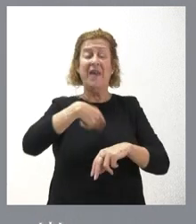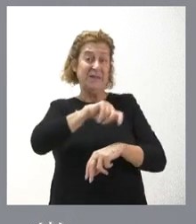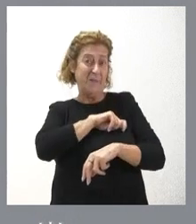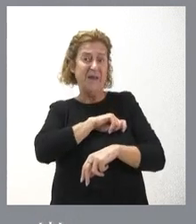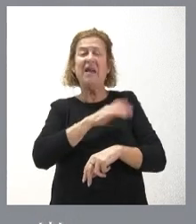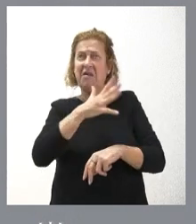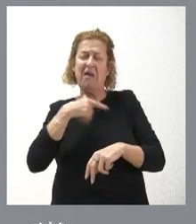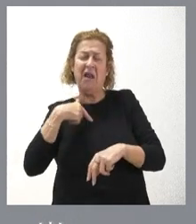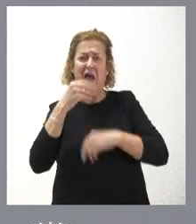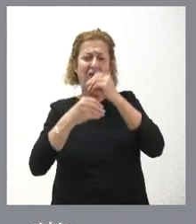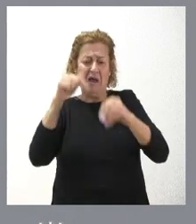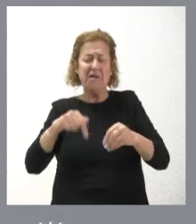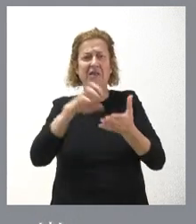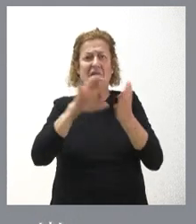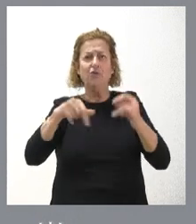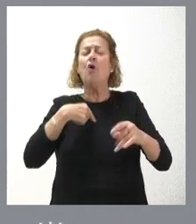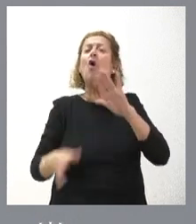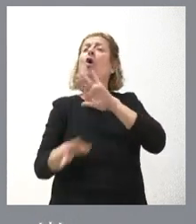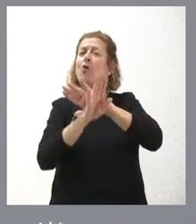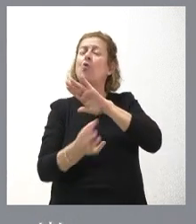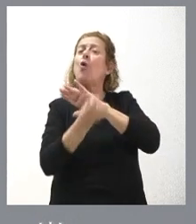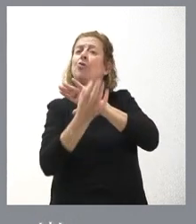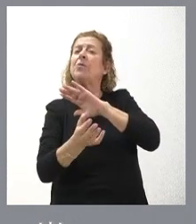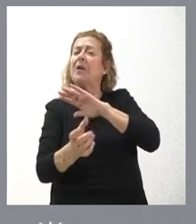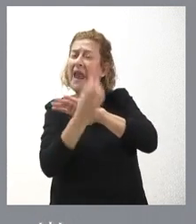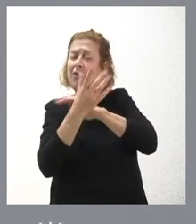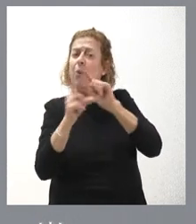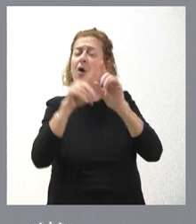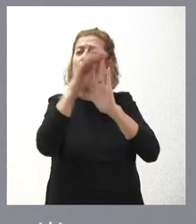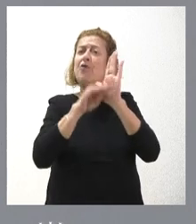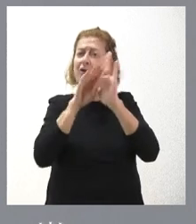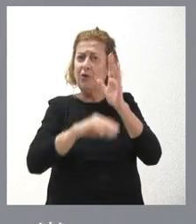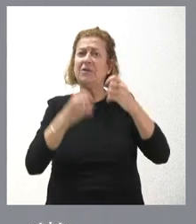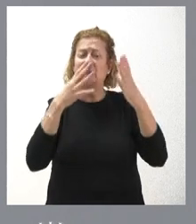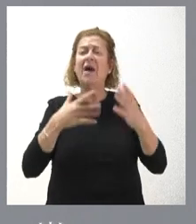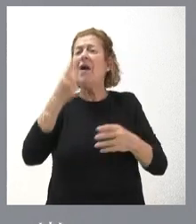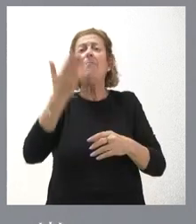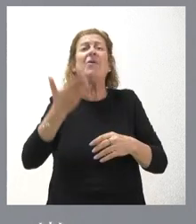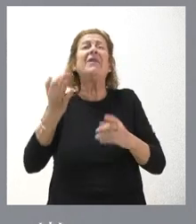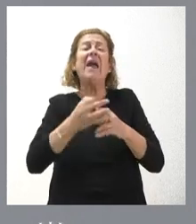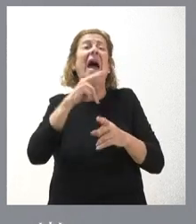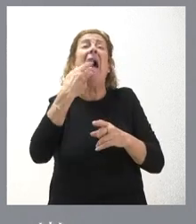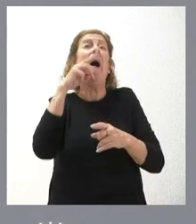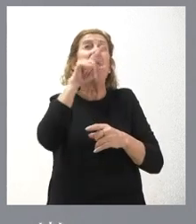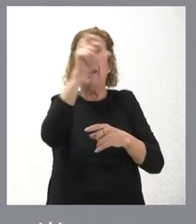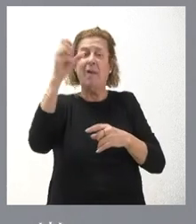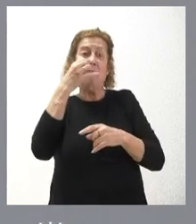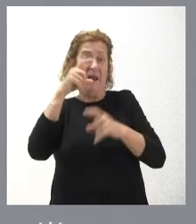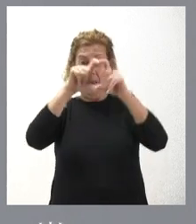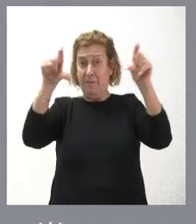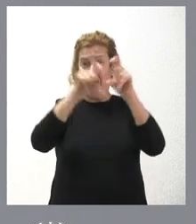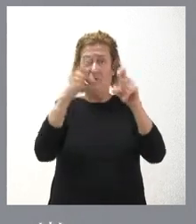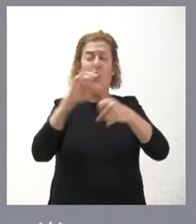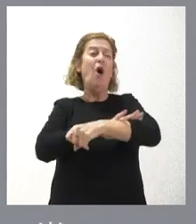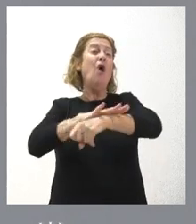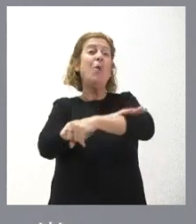deciden invertir en nuestra tierra vamos a seguir creando las condiciones entre otras cosas es muy importante hablar bien de las empresas cuando hay un gobierno que habla mal de las empresas de